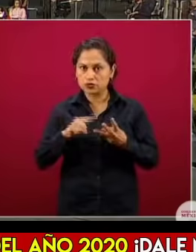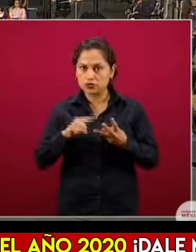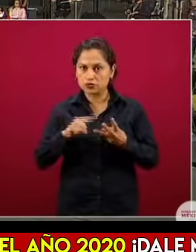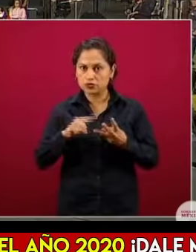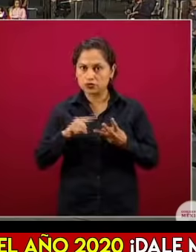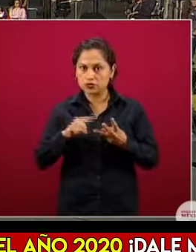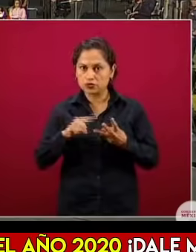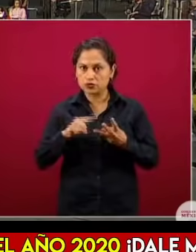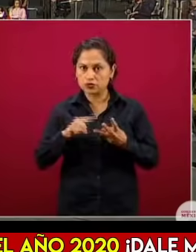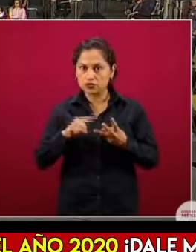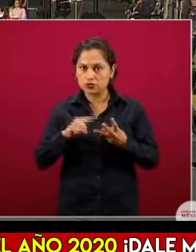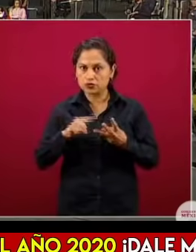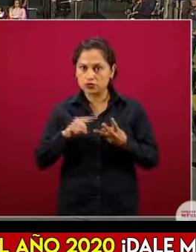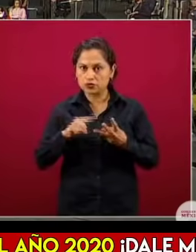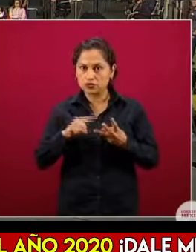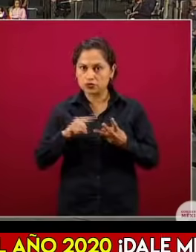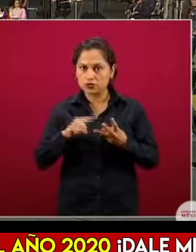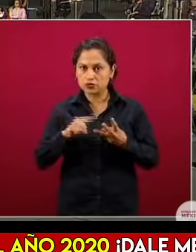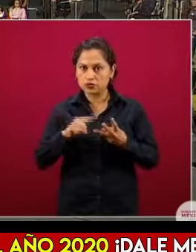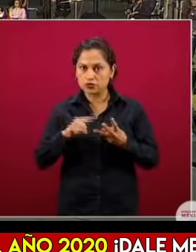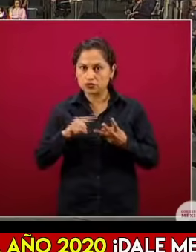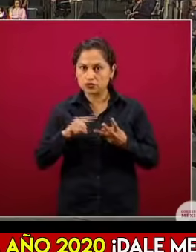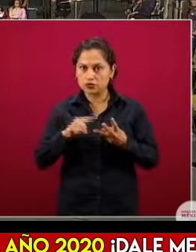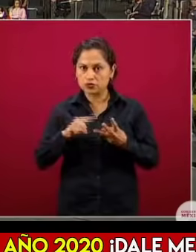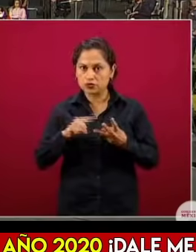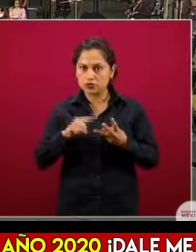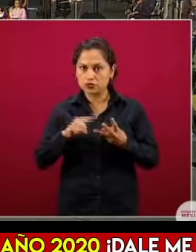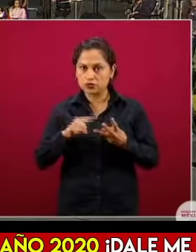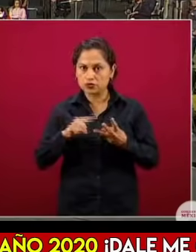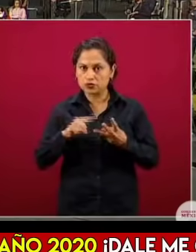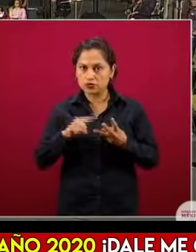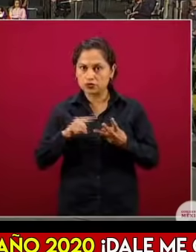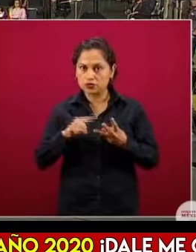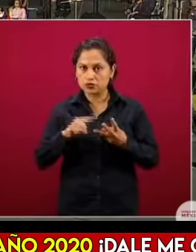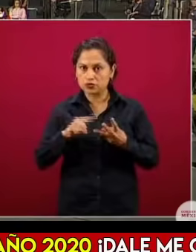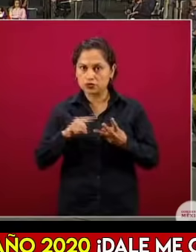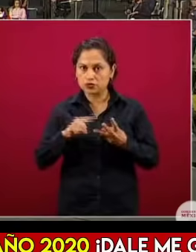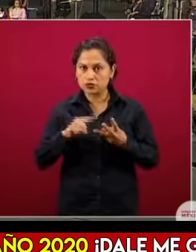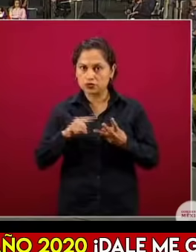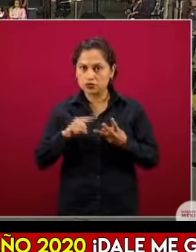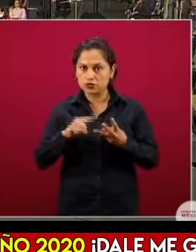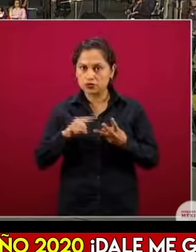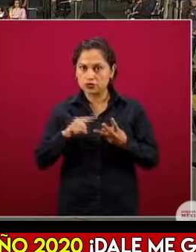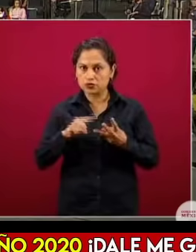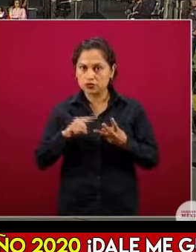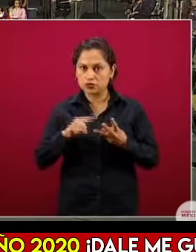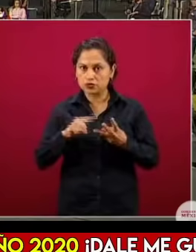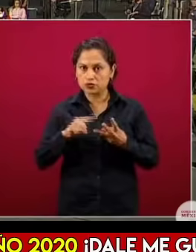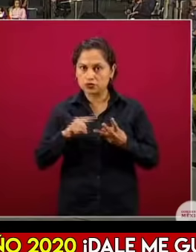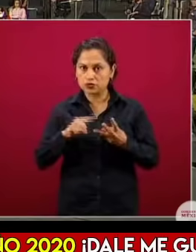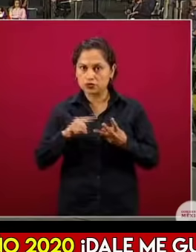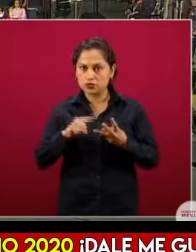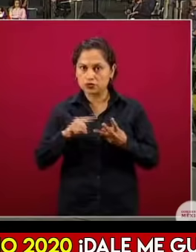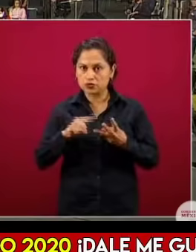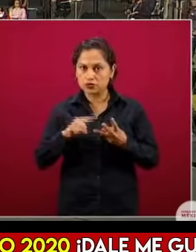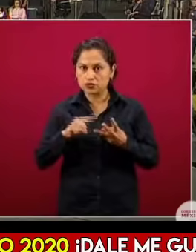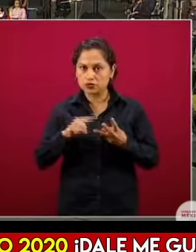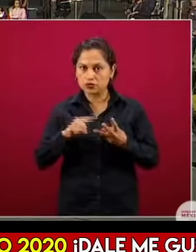comunicado es el vídeo anterior que subí en donde señalaba que esto se debe a intereses más que